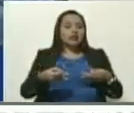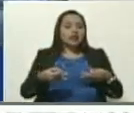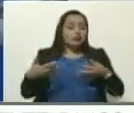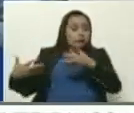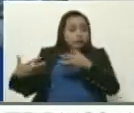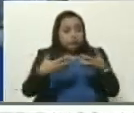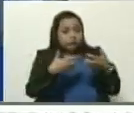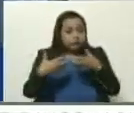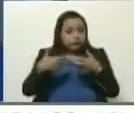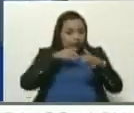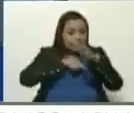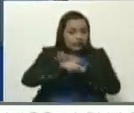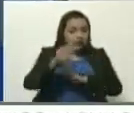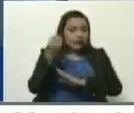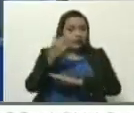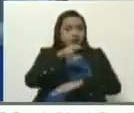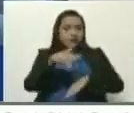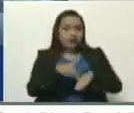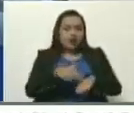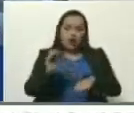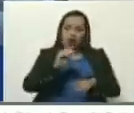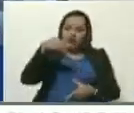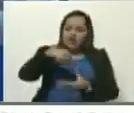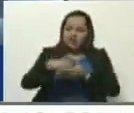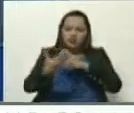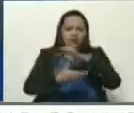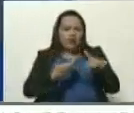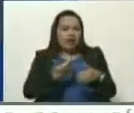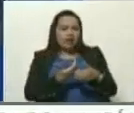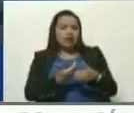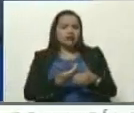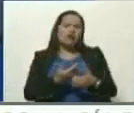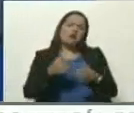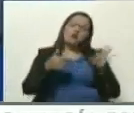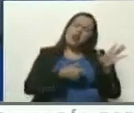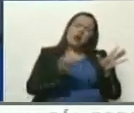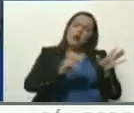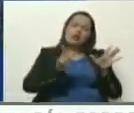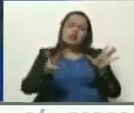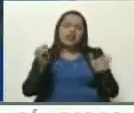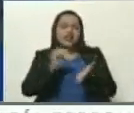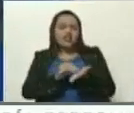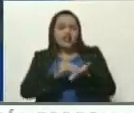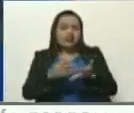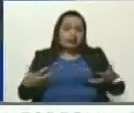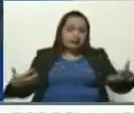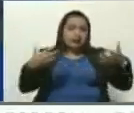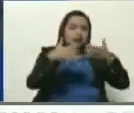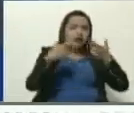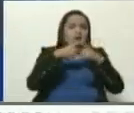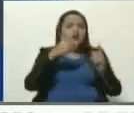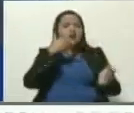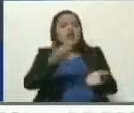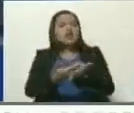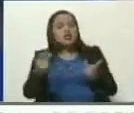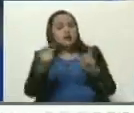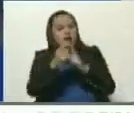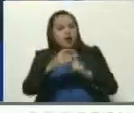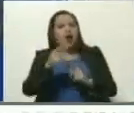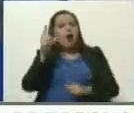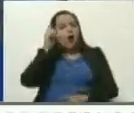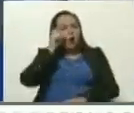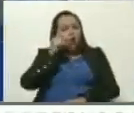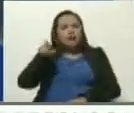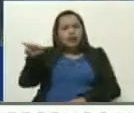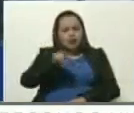internas, para no decir la palabra guerra civil, ¿no? Pero hemos estado a punto de un conflicto importante, y ha sido gracias a la palabra certera de hombres como Arles, a